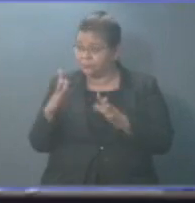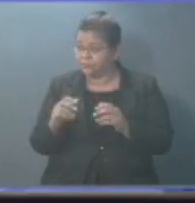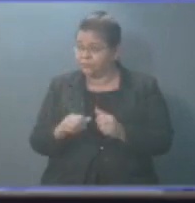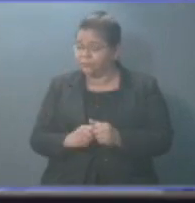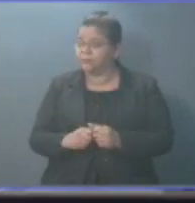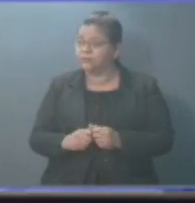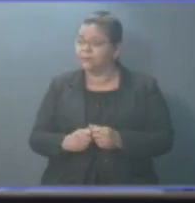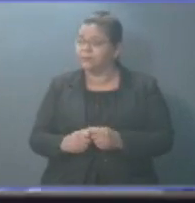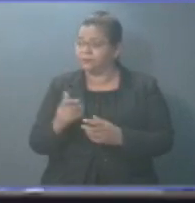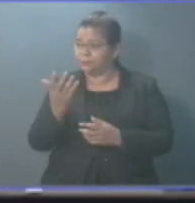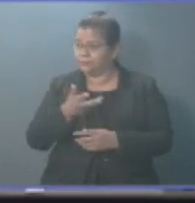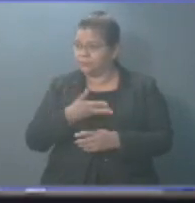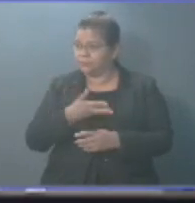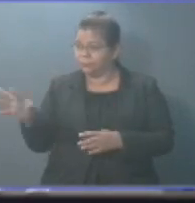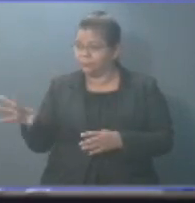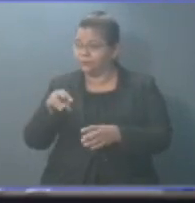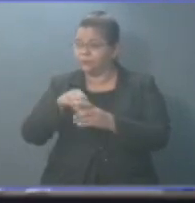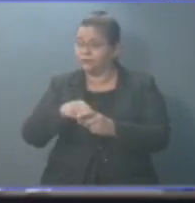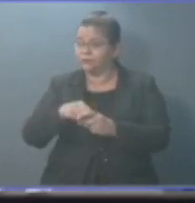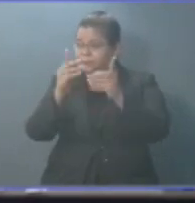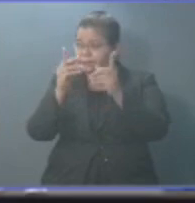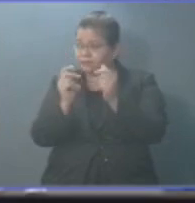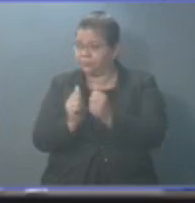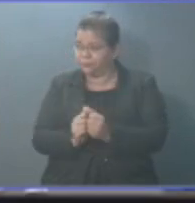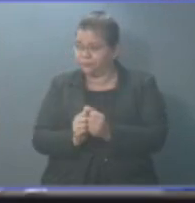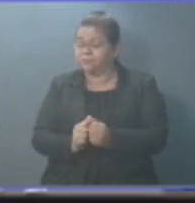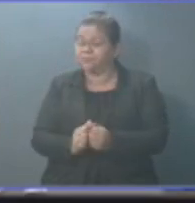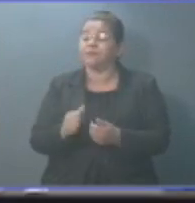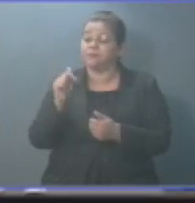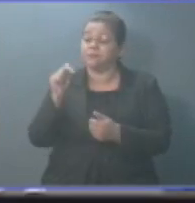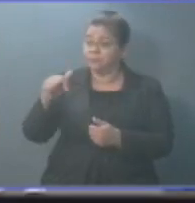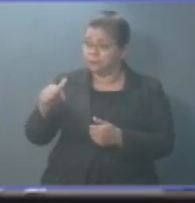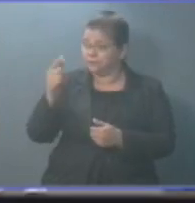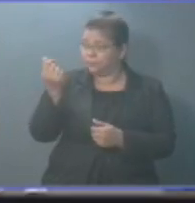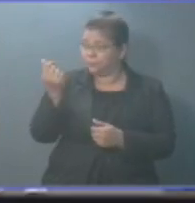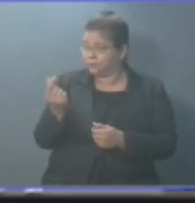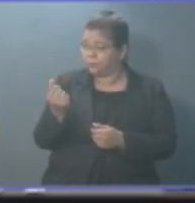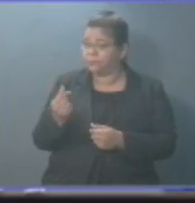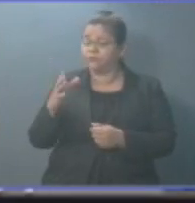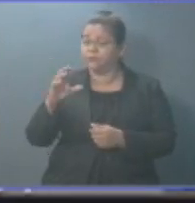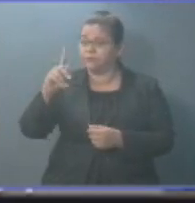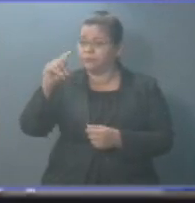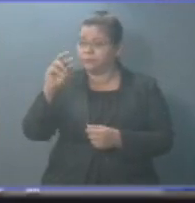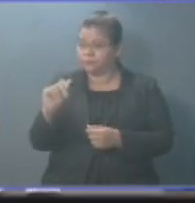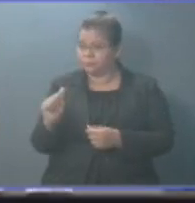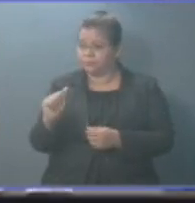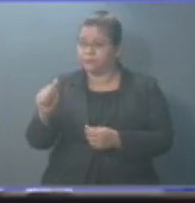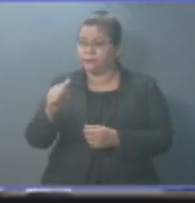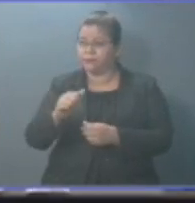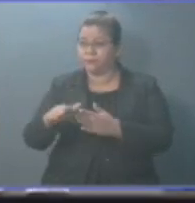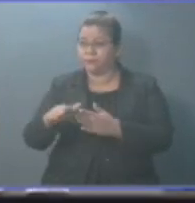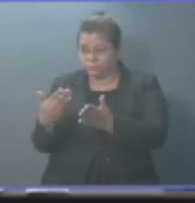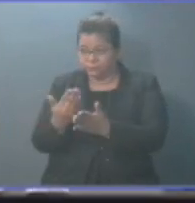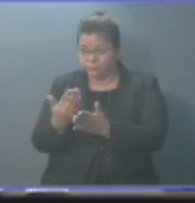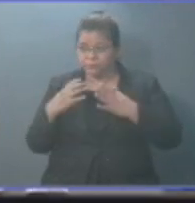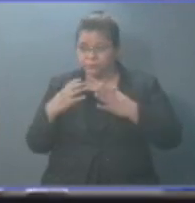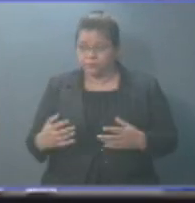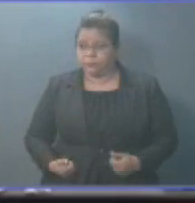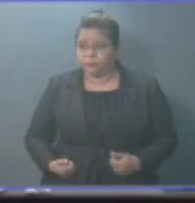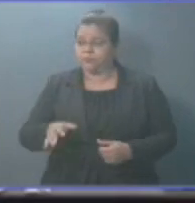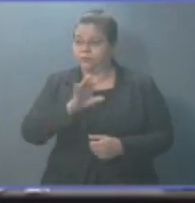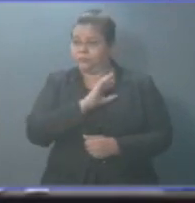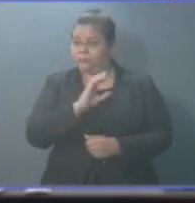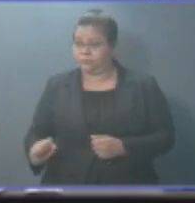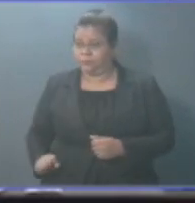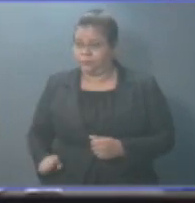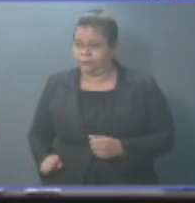dice como no se incorporaron en el presupuesto ordinario correspondiente al fondo de contrapartida en el que se comprometió el gobierno de El Salvador,